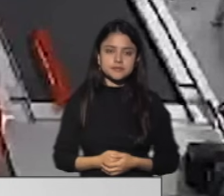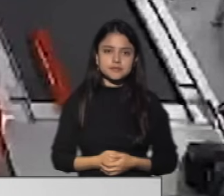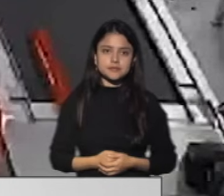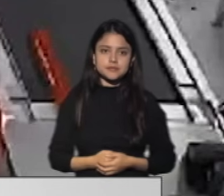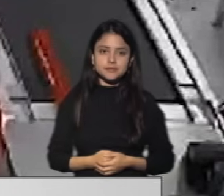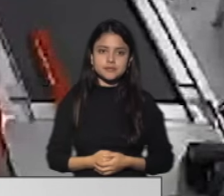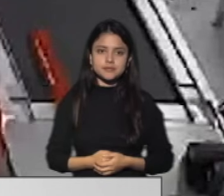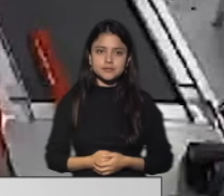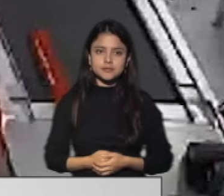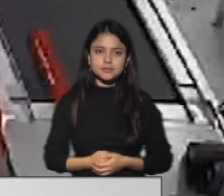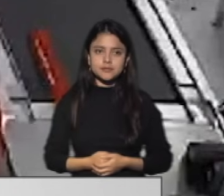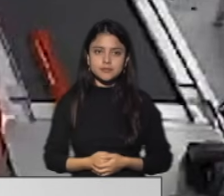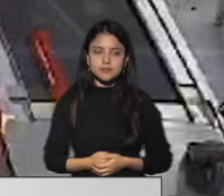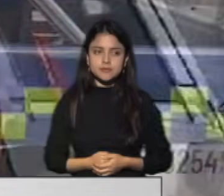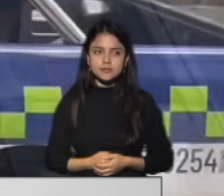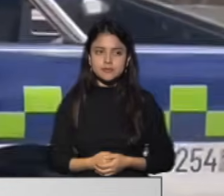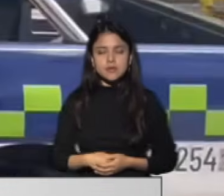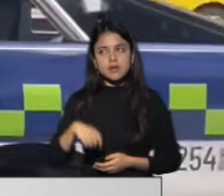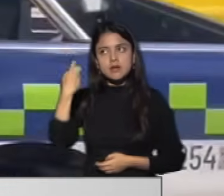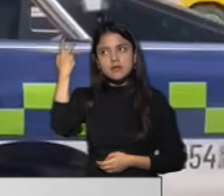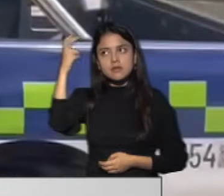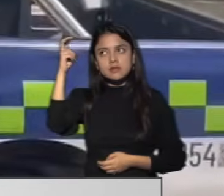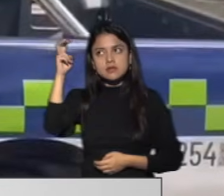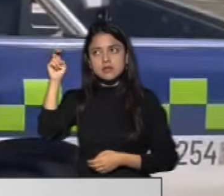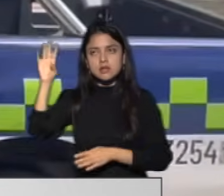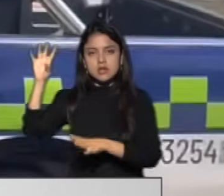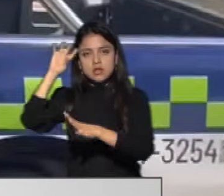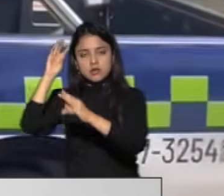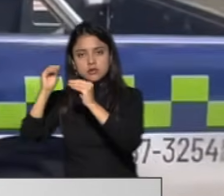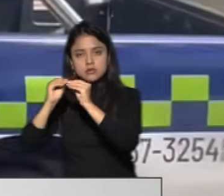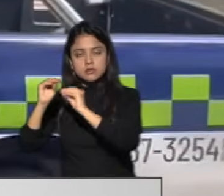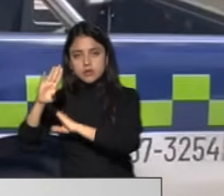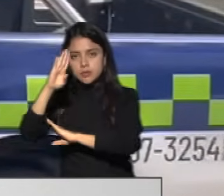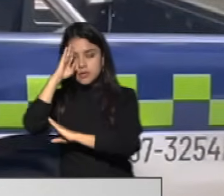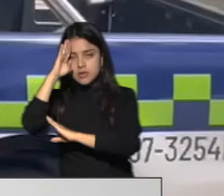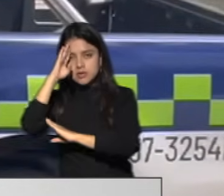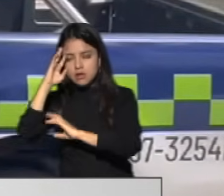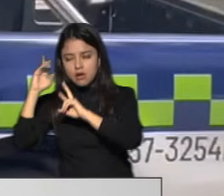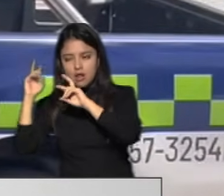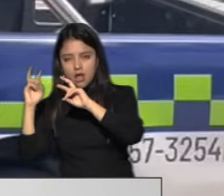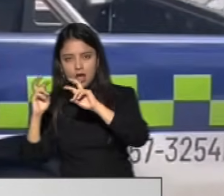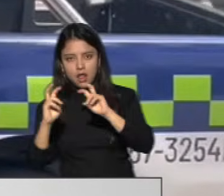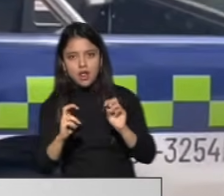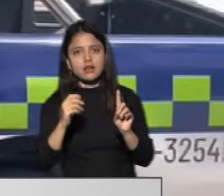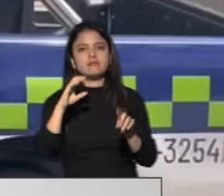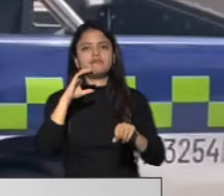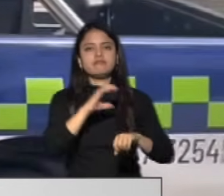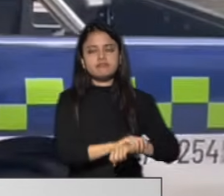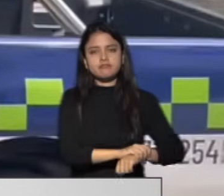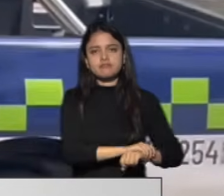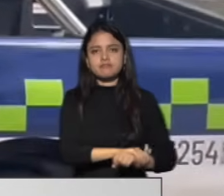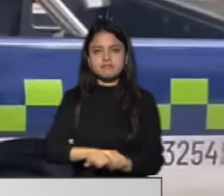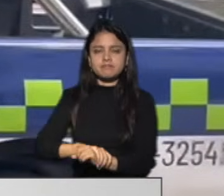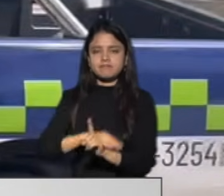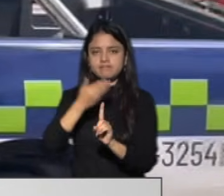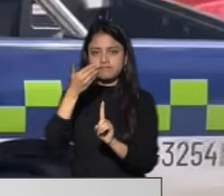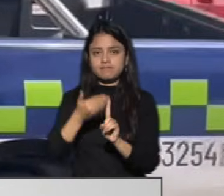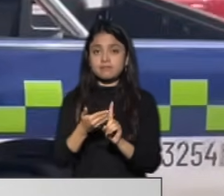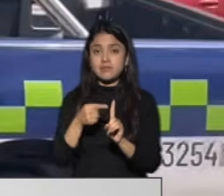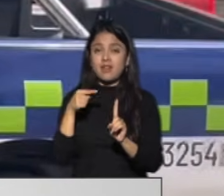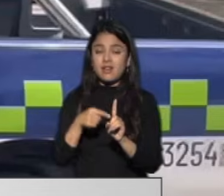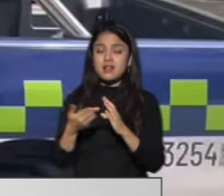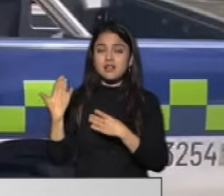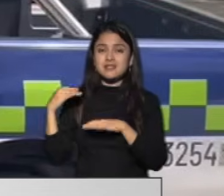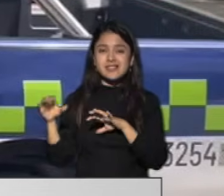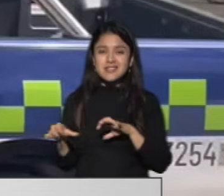en coordinación con la Fiscalía General de la Nación, logra la captura de alias Willy, un sujeto que venía generando el terror en los municipios de Soledad y